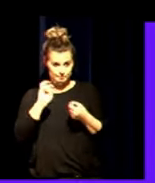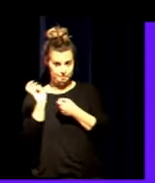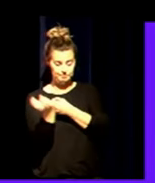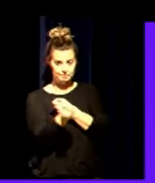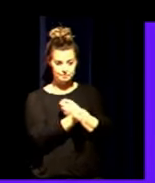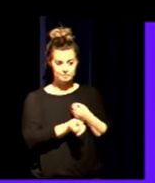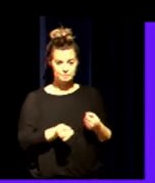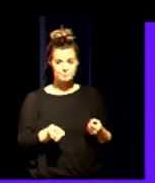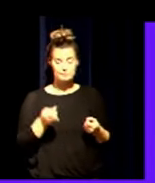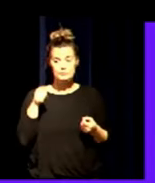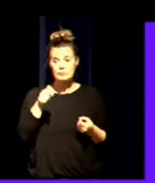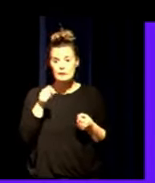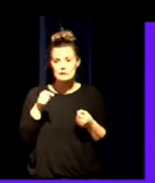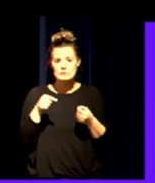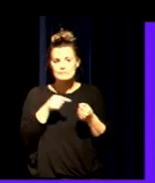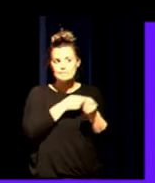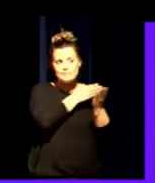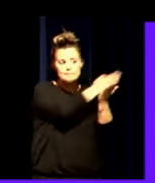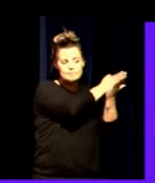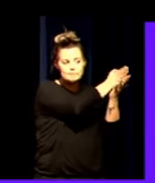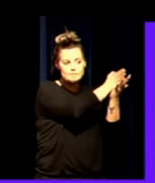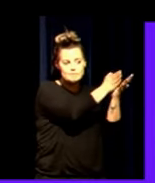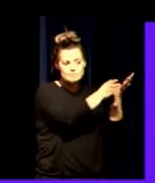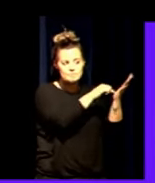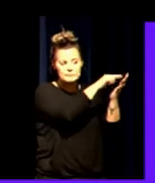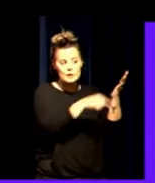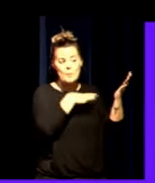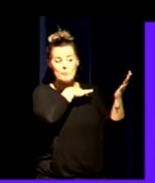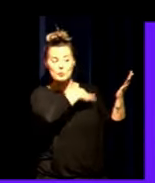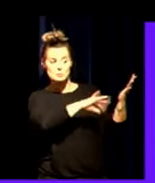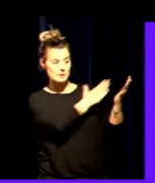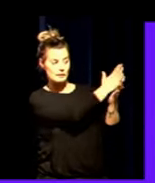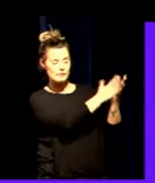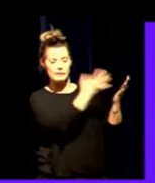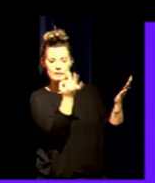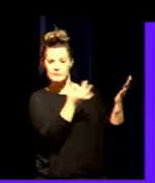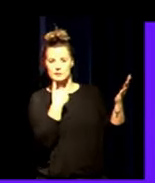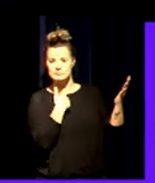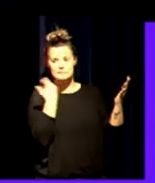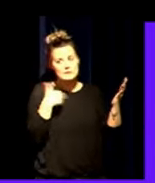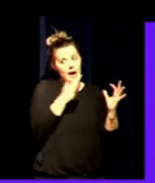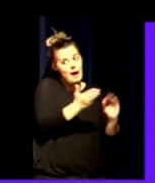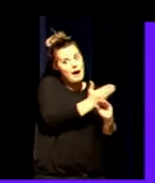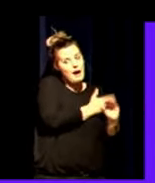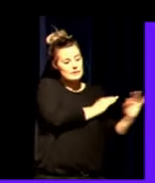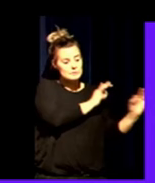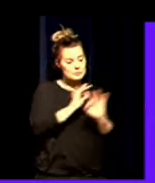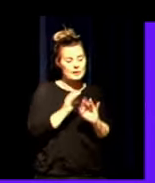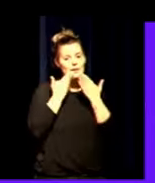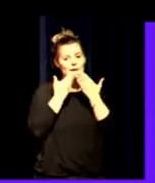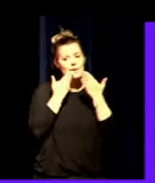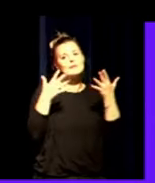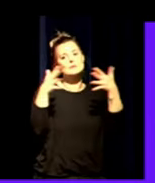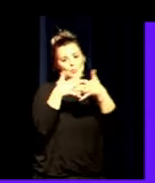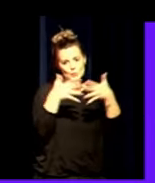decir, ese abanico de posibilidades lo tenemos que tener previsto con las estructuras, con